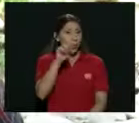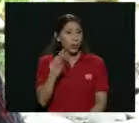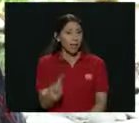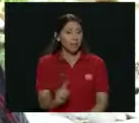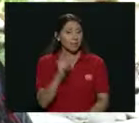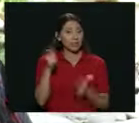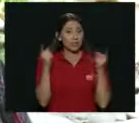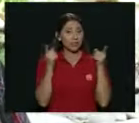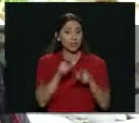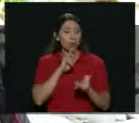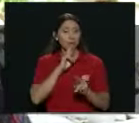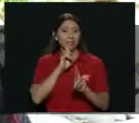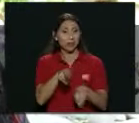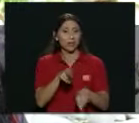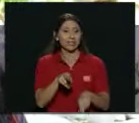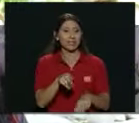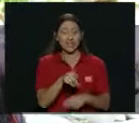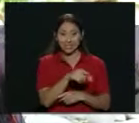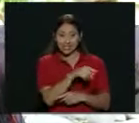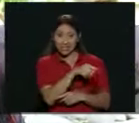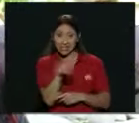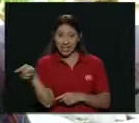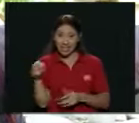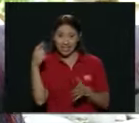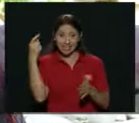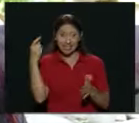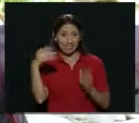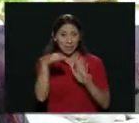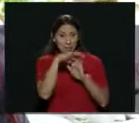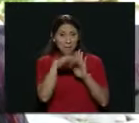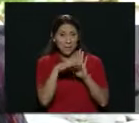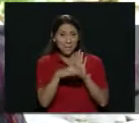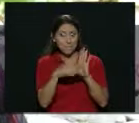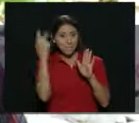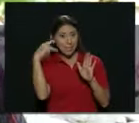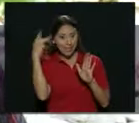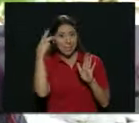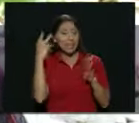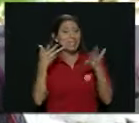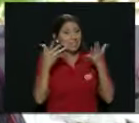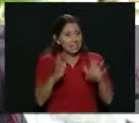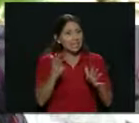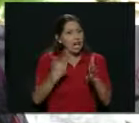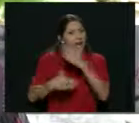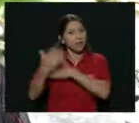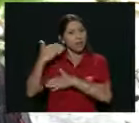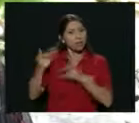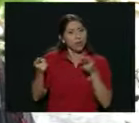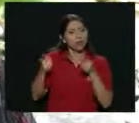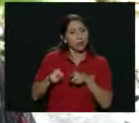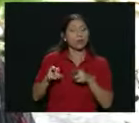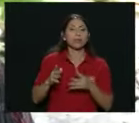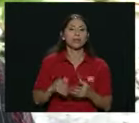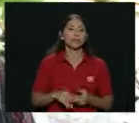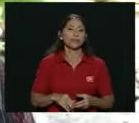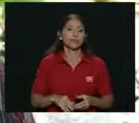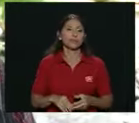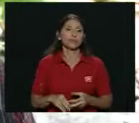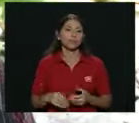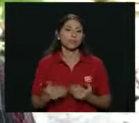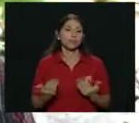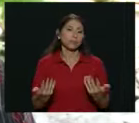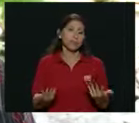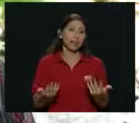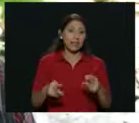Una de las primeras consecuencias que creo que van a tener estas medidas, que ya ha ocurrido en otros momentos históricos, ha sido